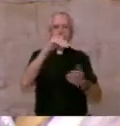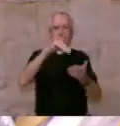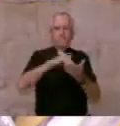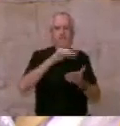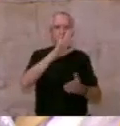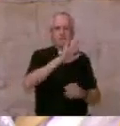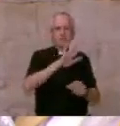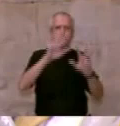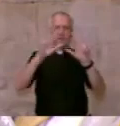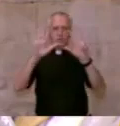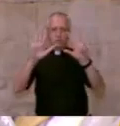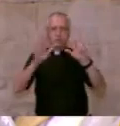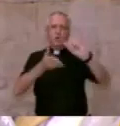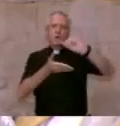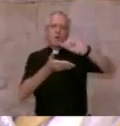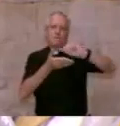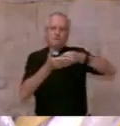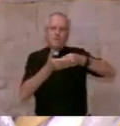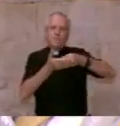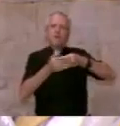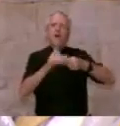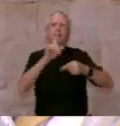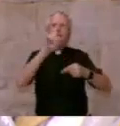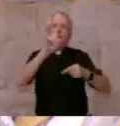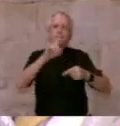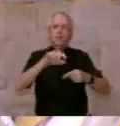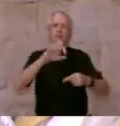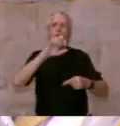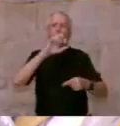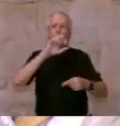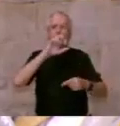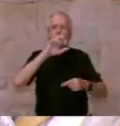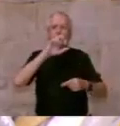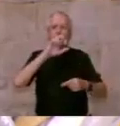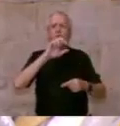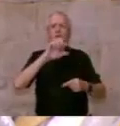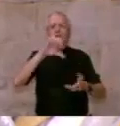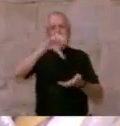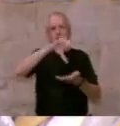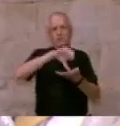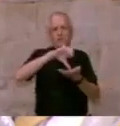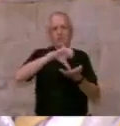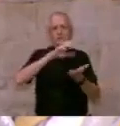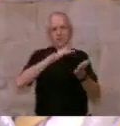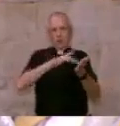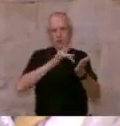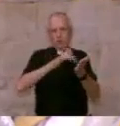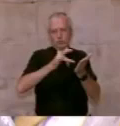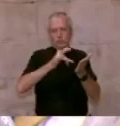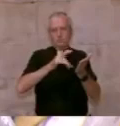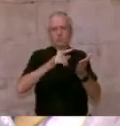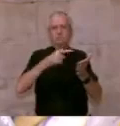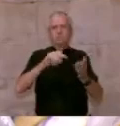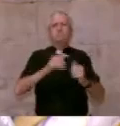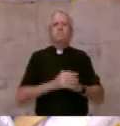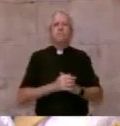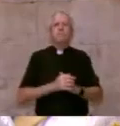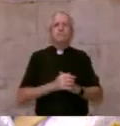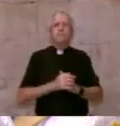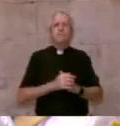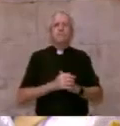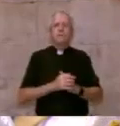1558, firma Paternus Episcopus Civitatis Tortuensis.